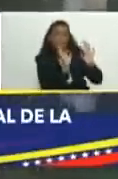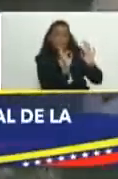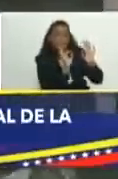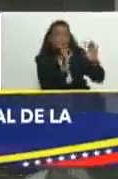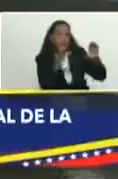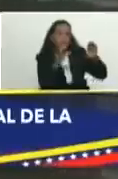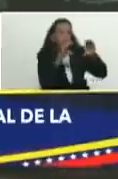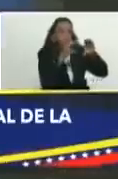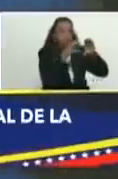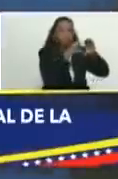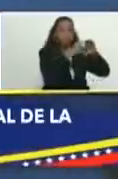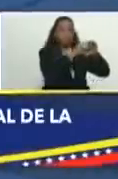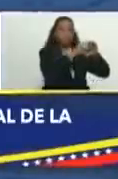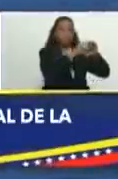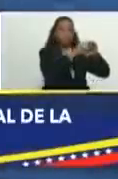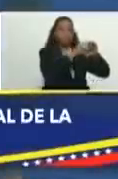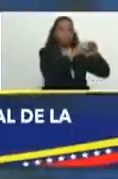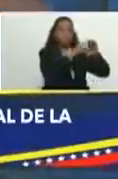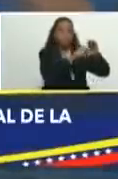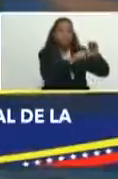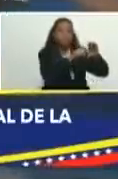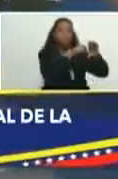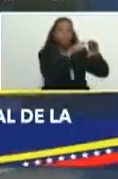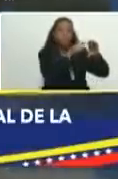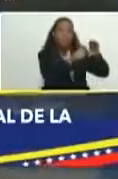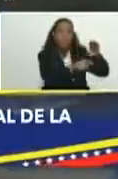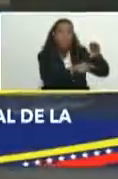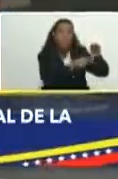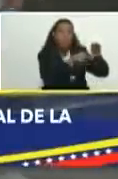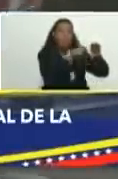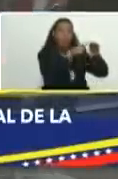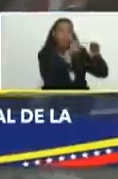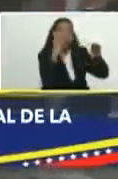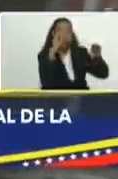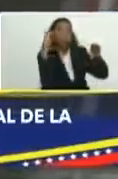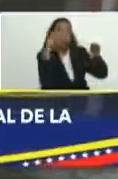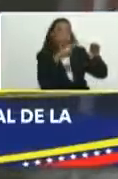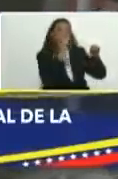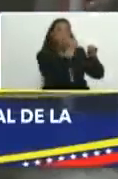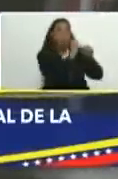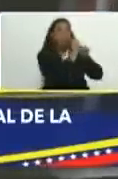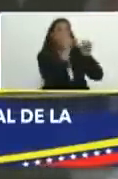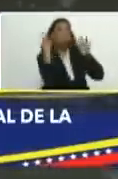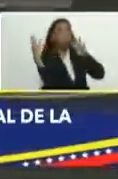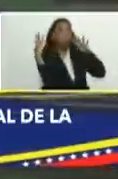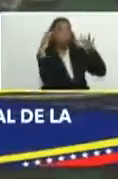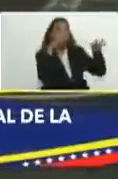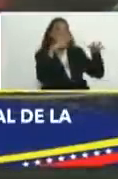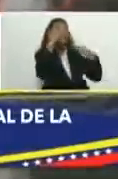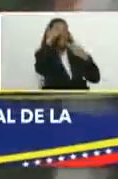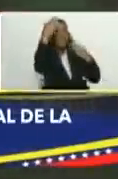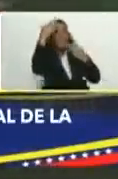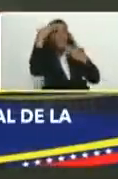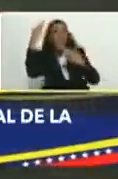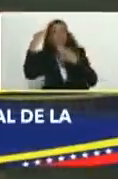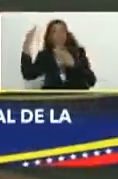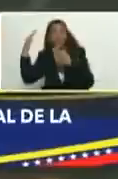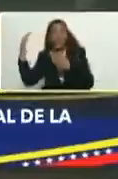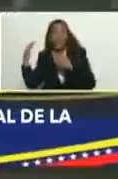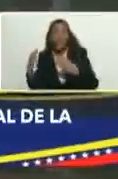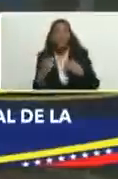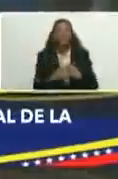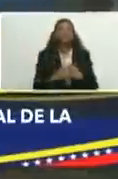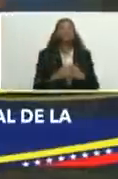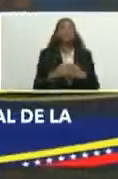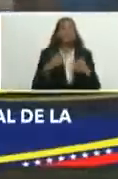carcasa? La carcasa la ponen aquí. Mira, todos los trabajadores se vinieron, ¿vale? Mi saludo, pues. ¡Que viva la